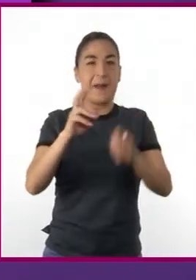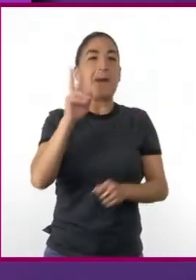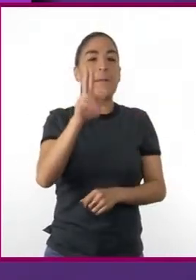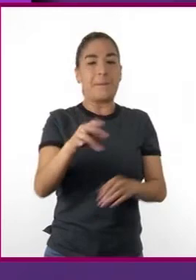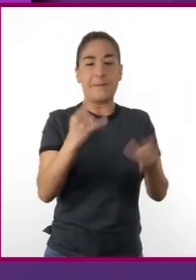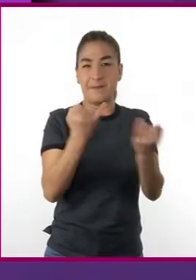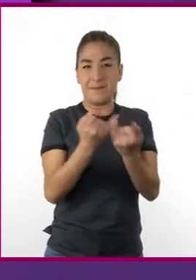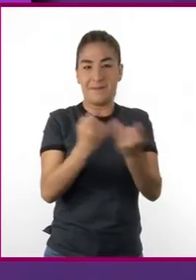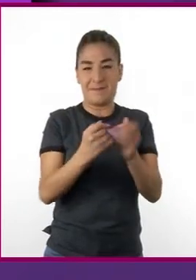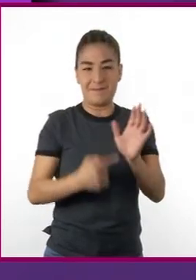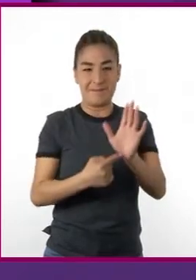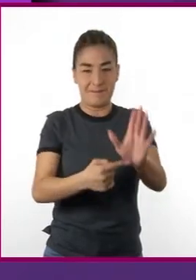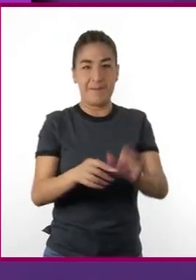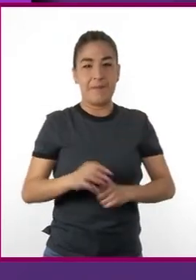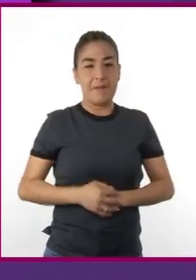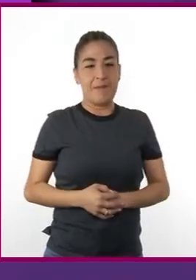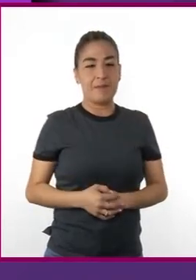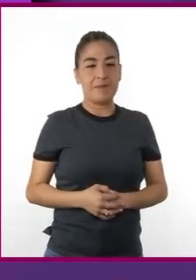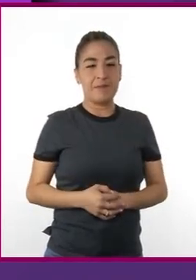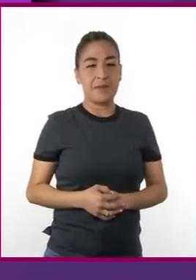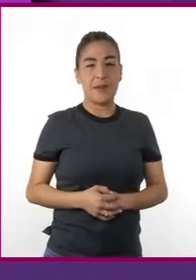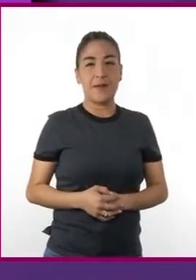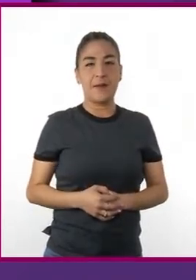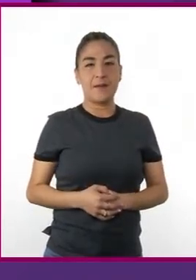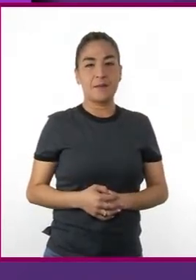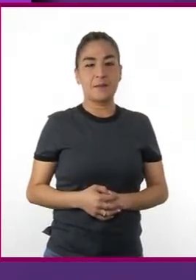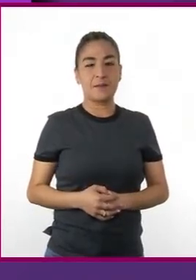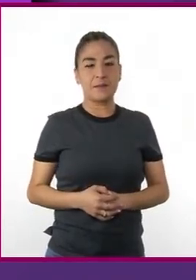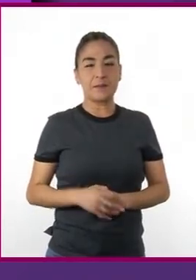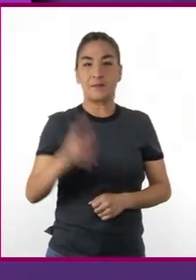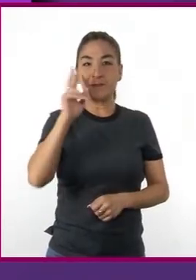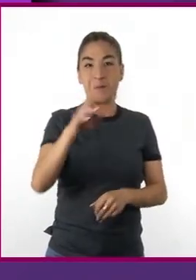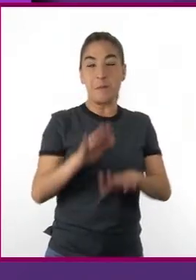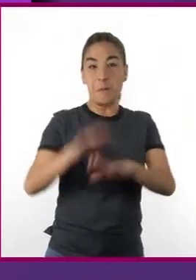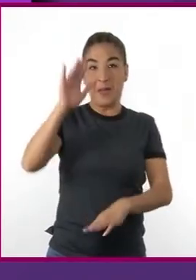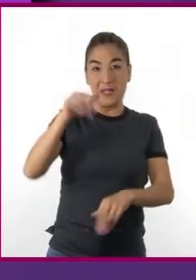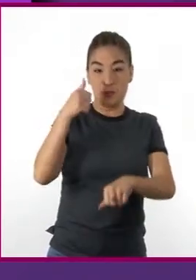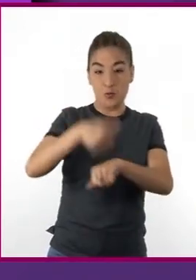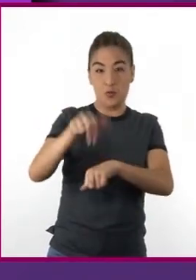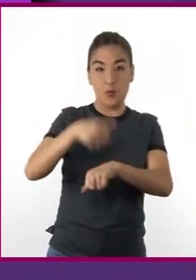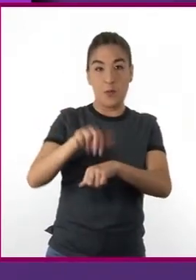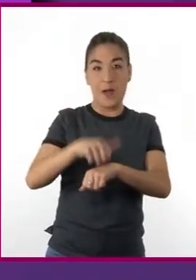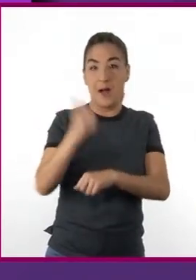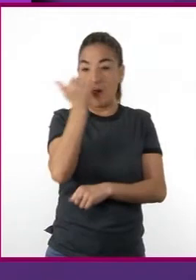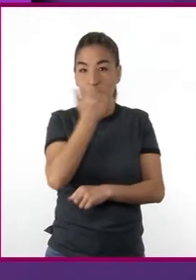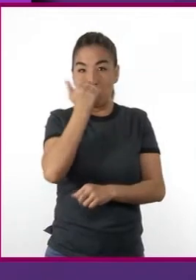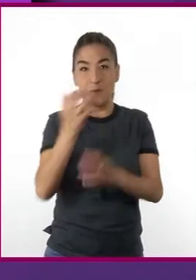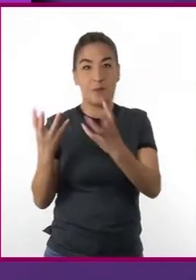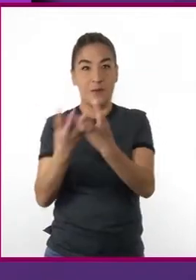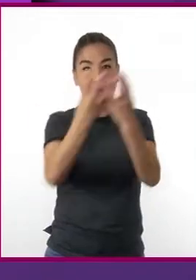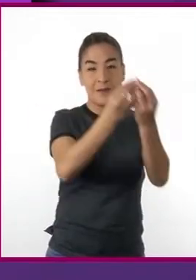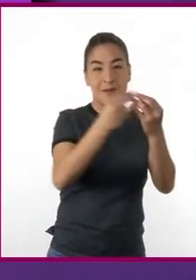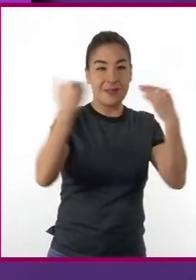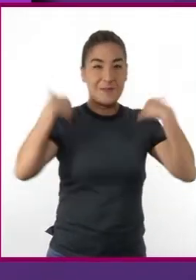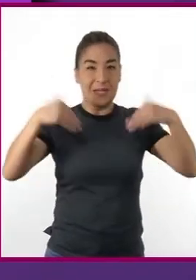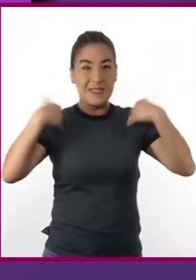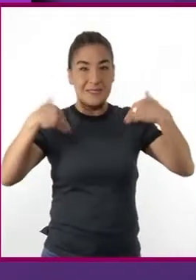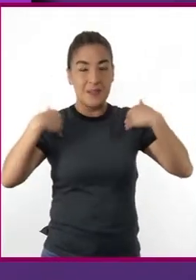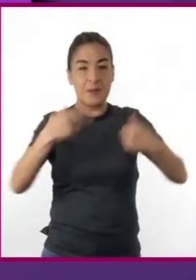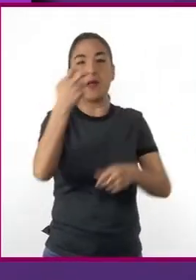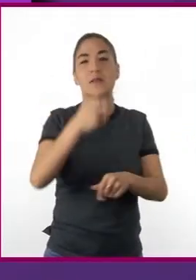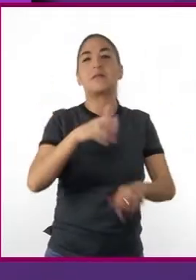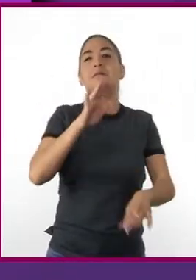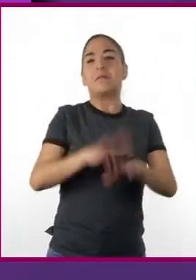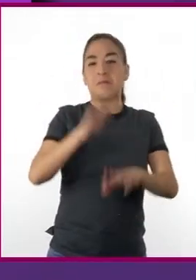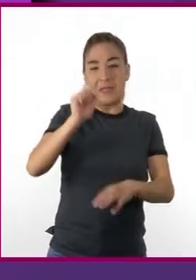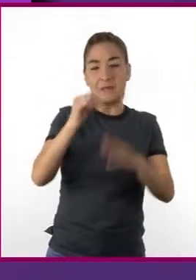tabla. Como podemos observar, entre mayor sea el número de alumnos que van de excursión, menor será la cantidad de